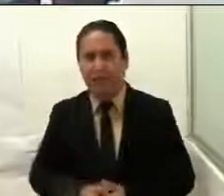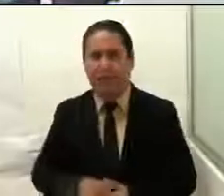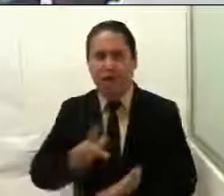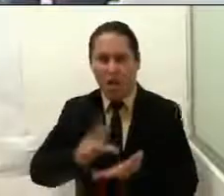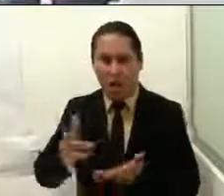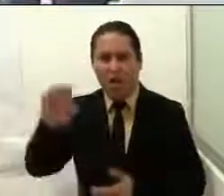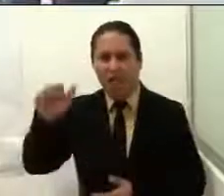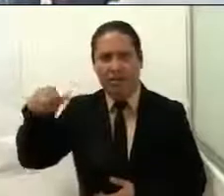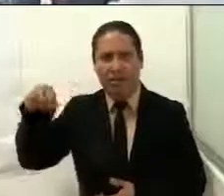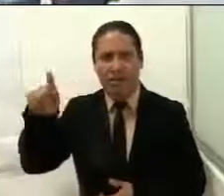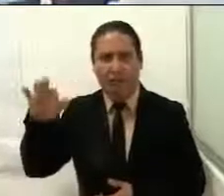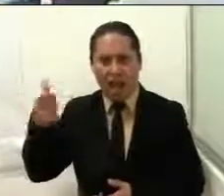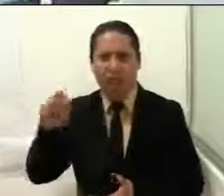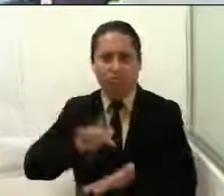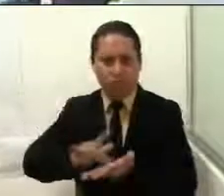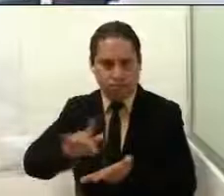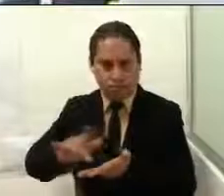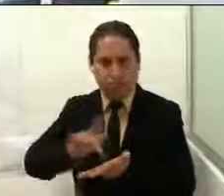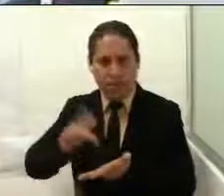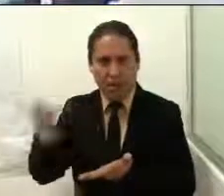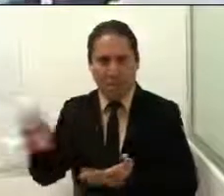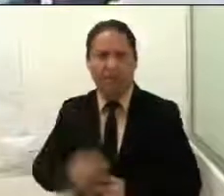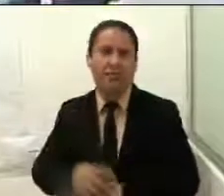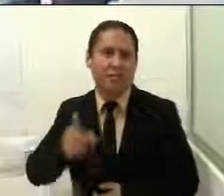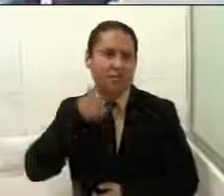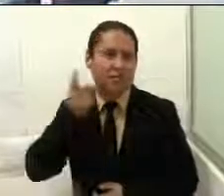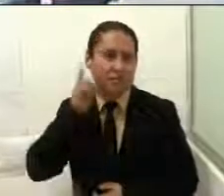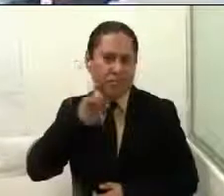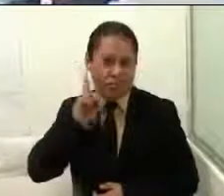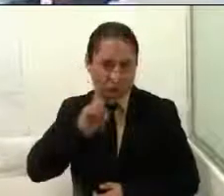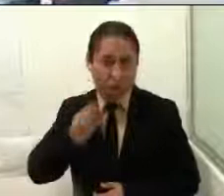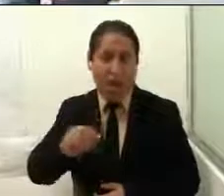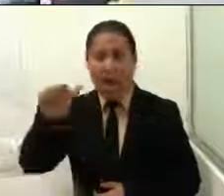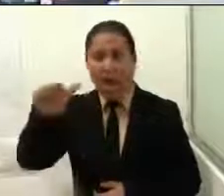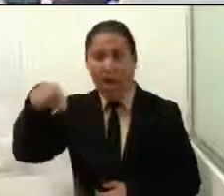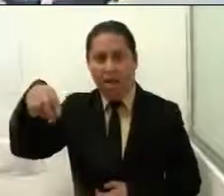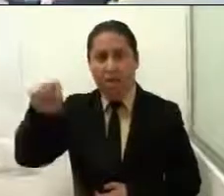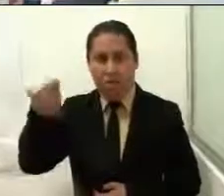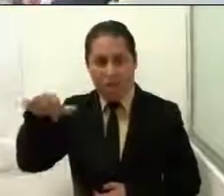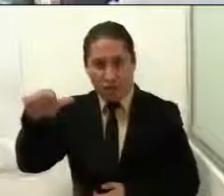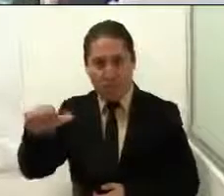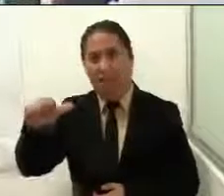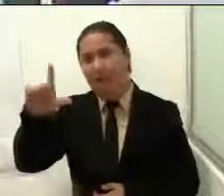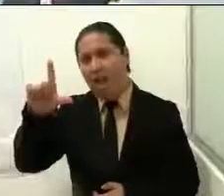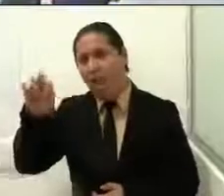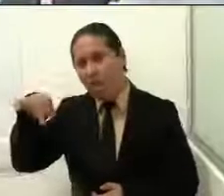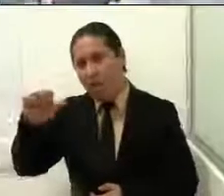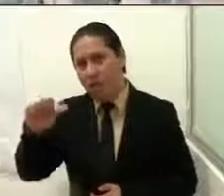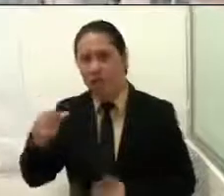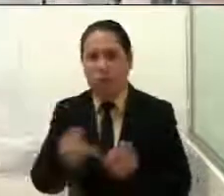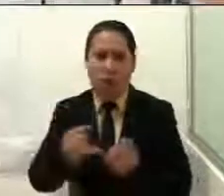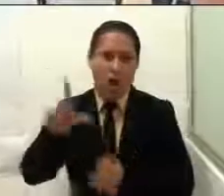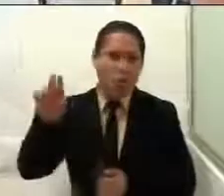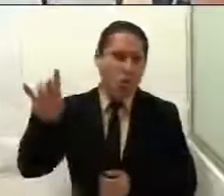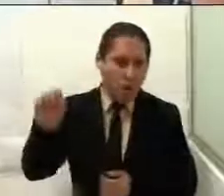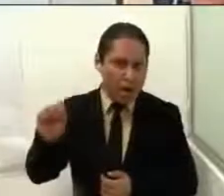gracias por apoyarnos diputada antonia luna muchas gracias diputado luís muchas